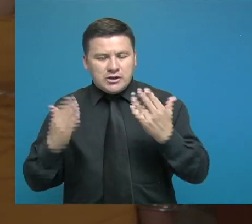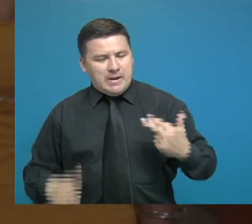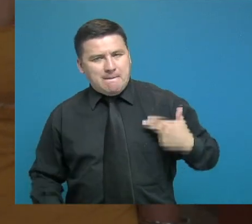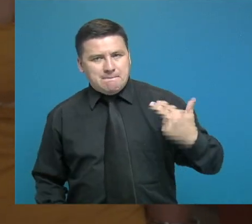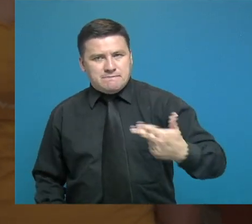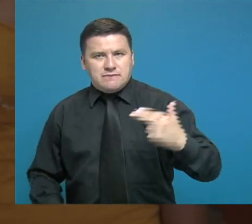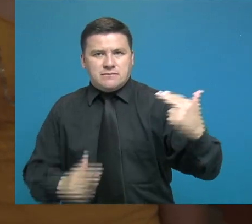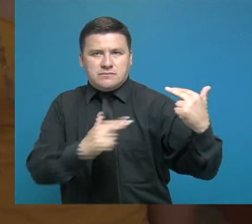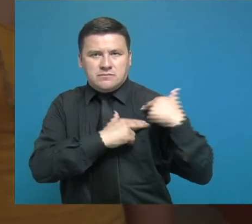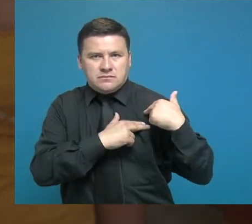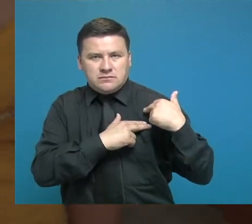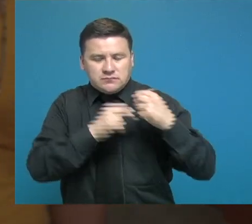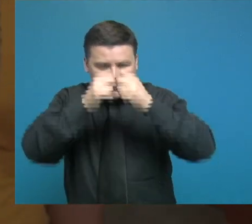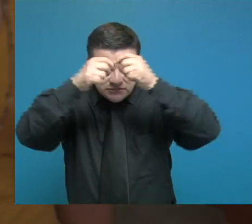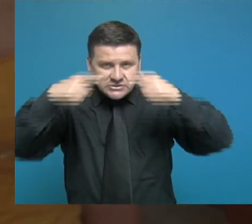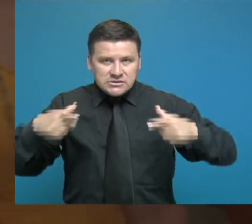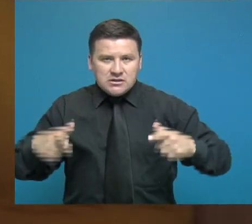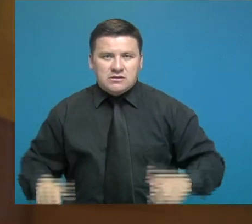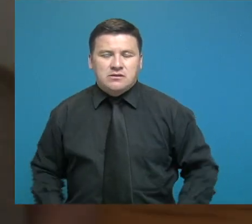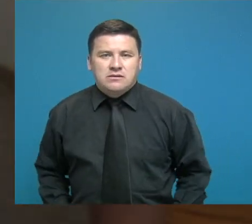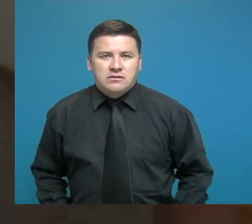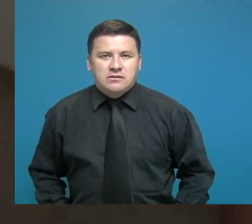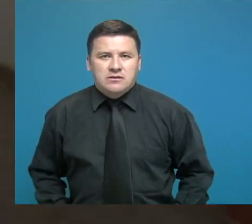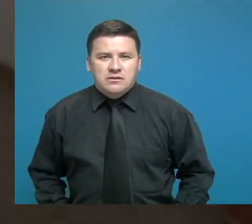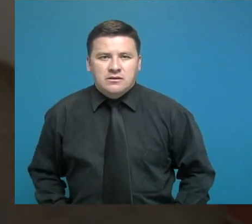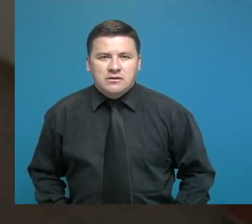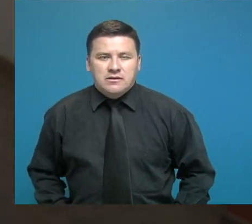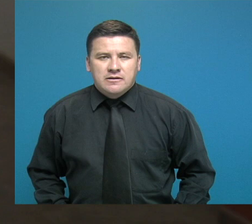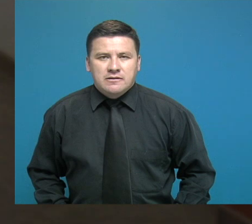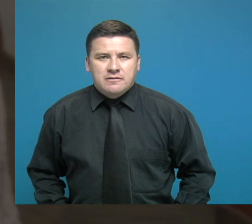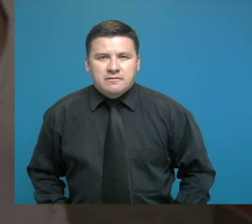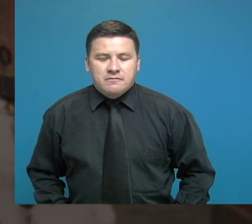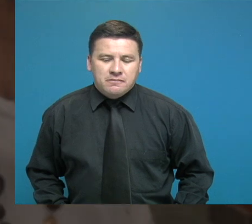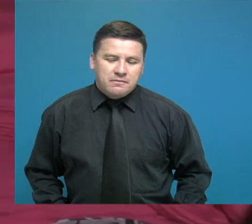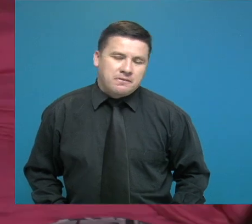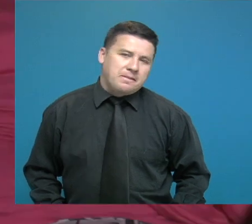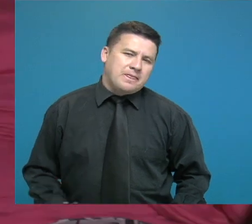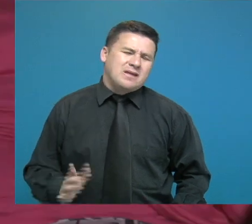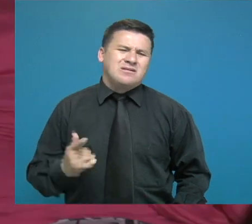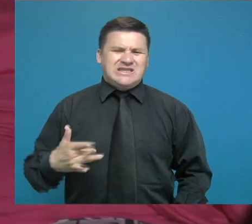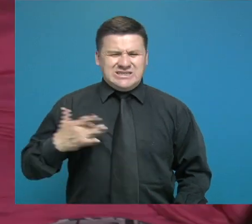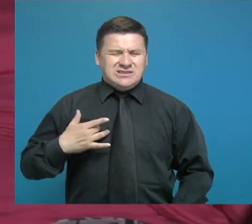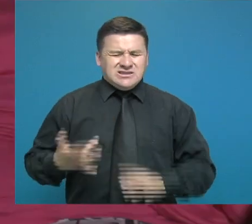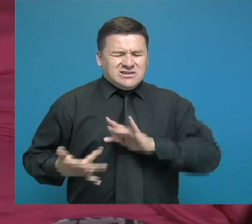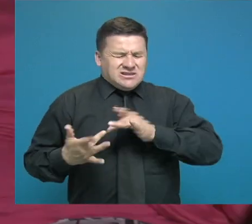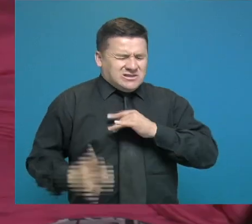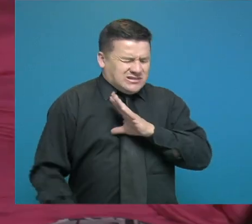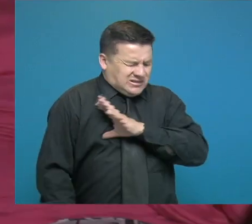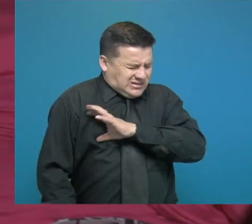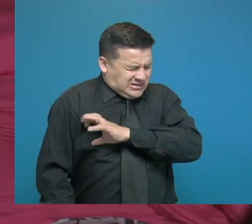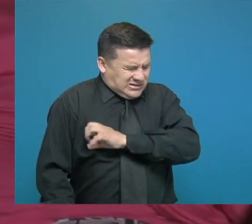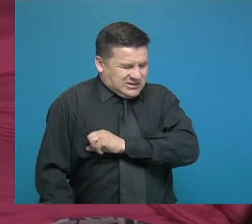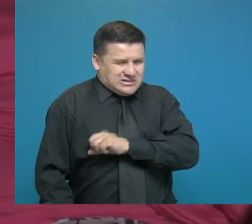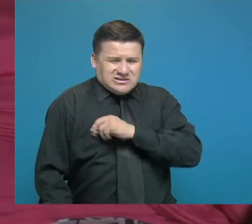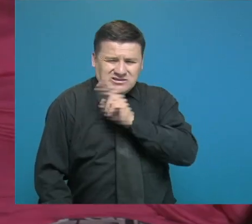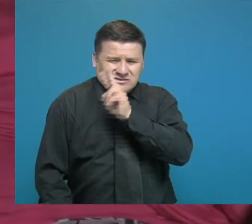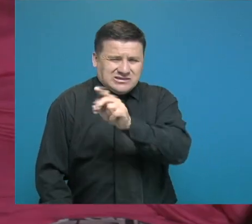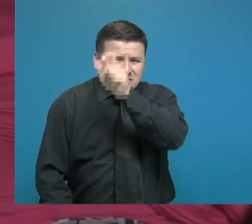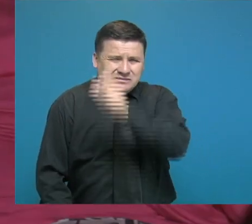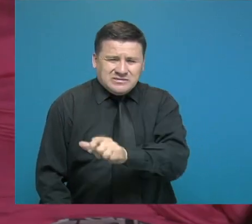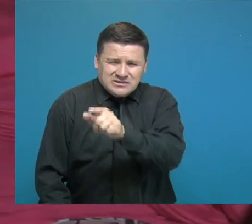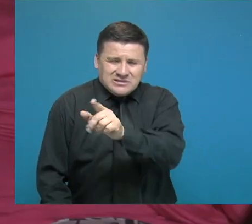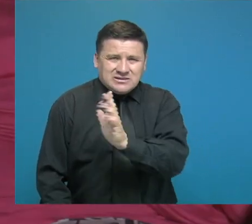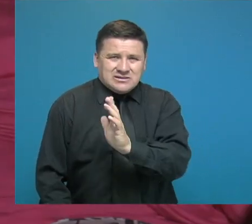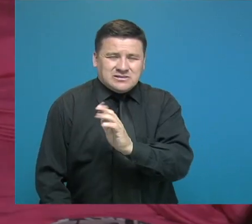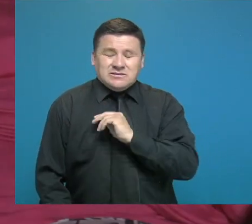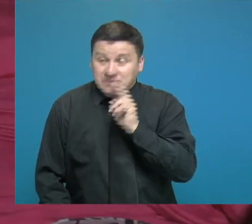nadie que esta memoria fuera reconstruida solo por el Estado. A lo primero me sentía un dolor horrible, ver a